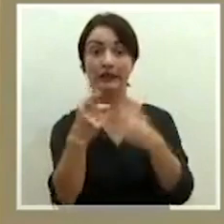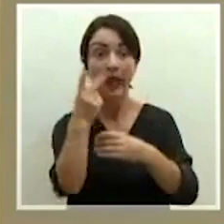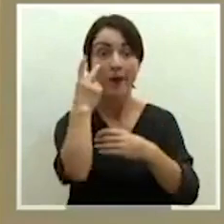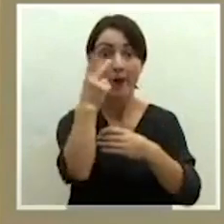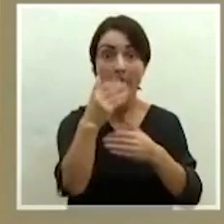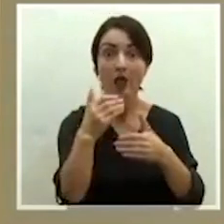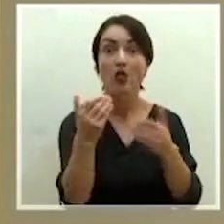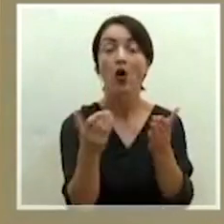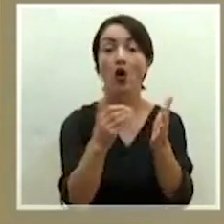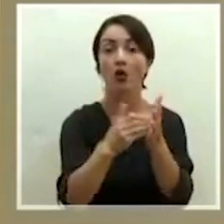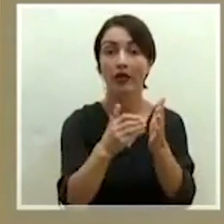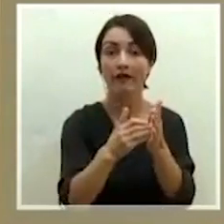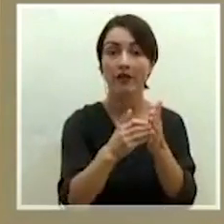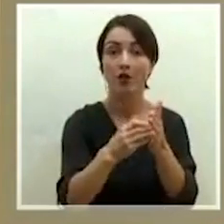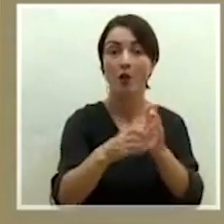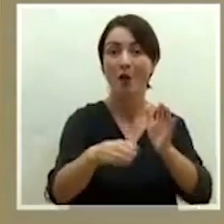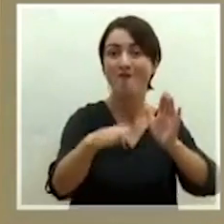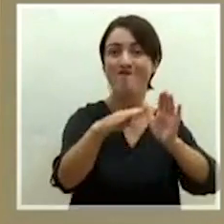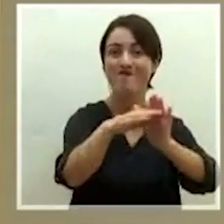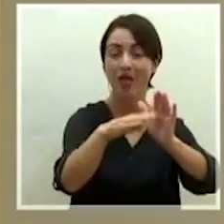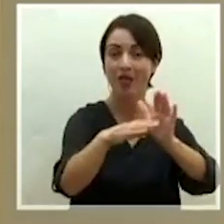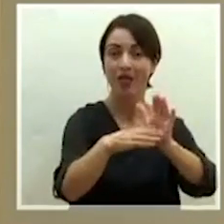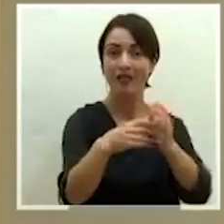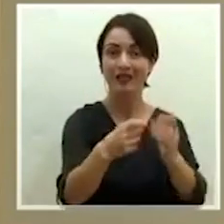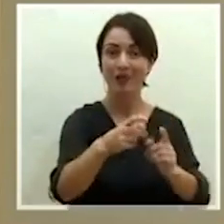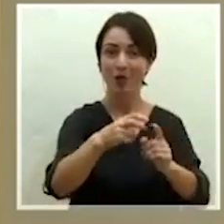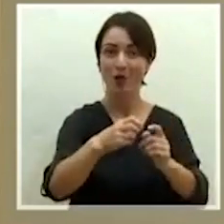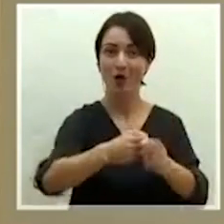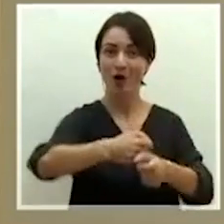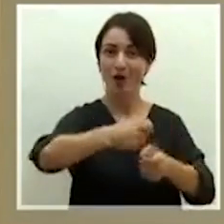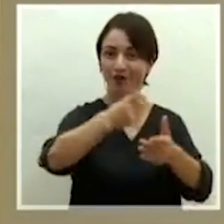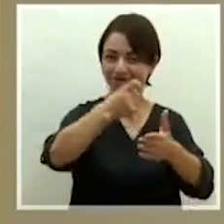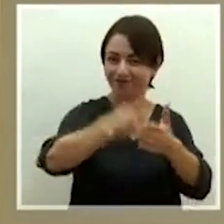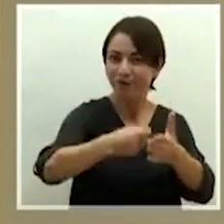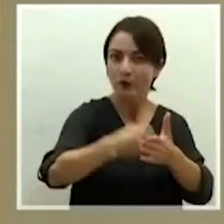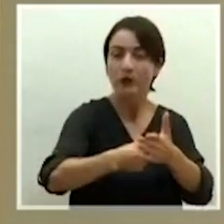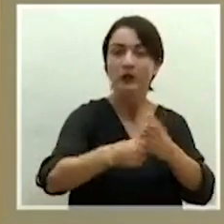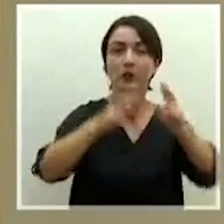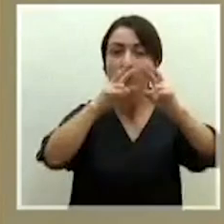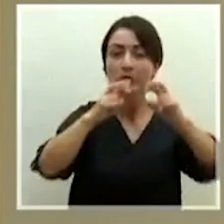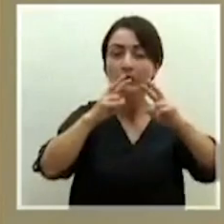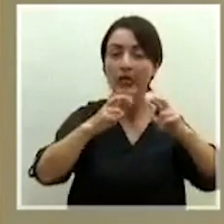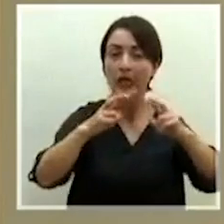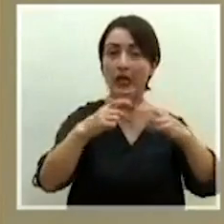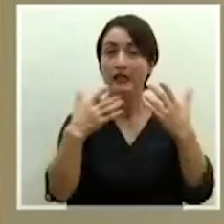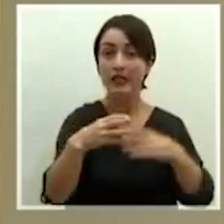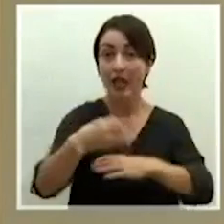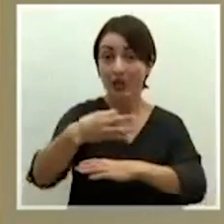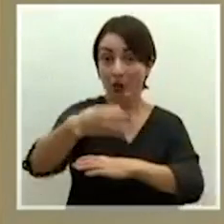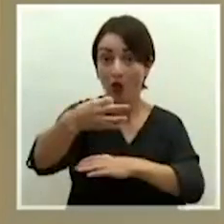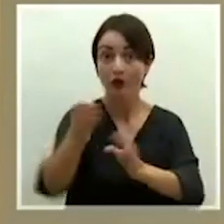medidas estrictas, pues, con un análisis estricto que se está haciendo diariamente, pudiésemos